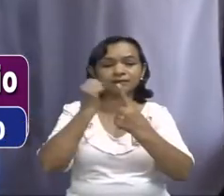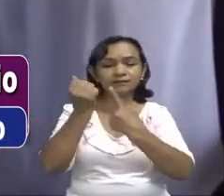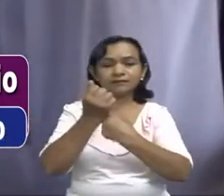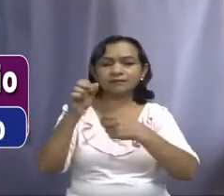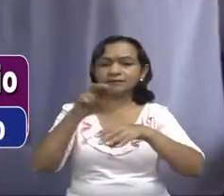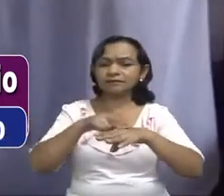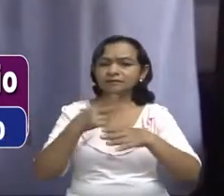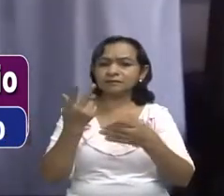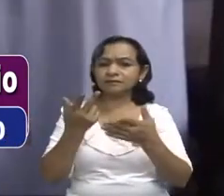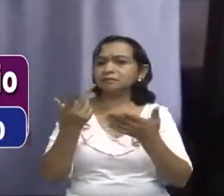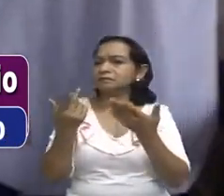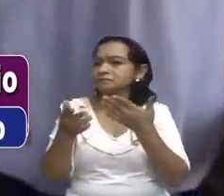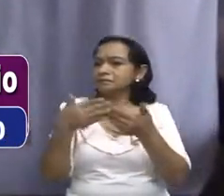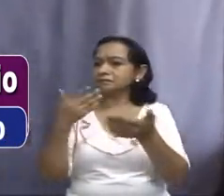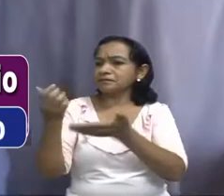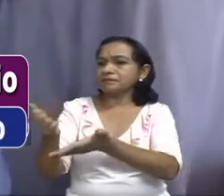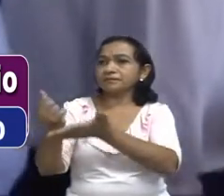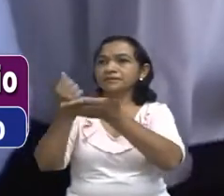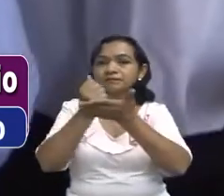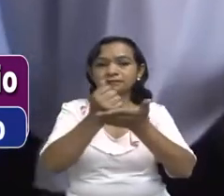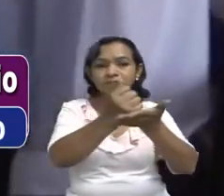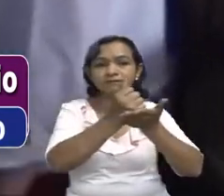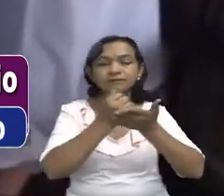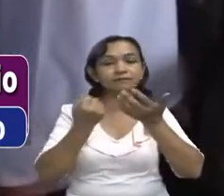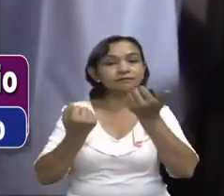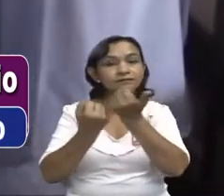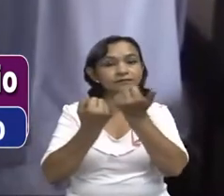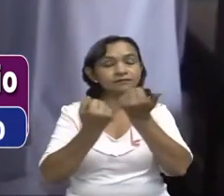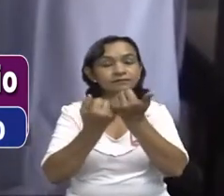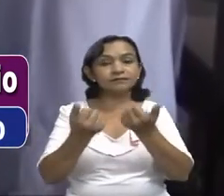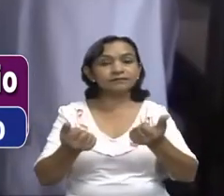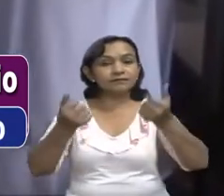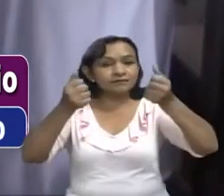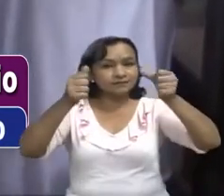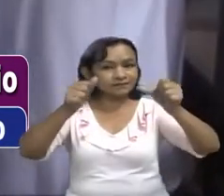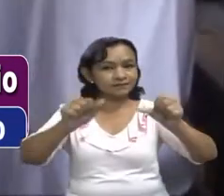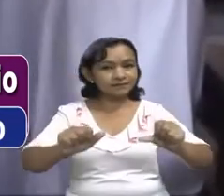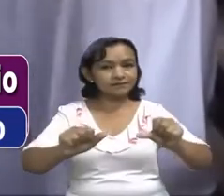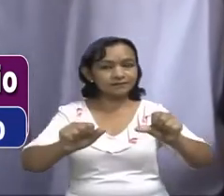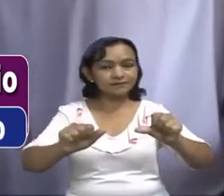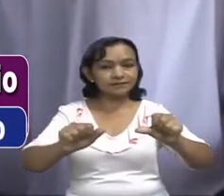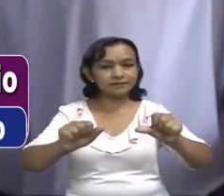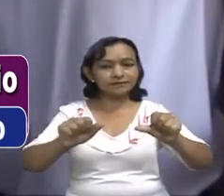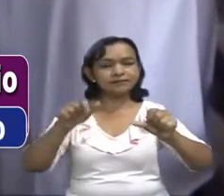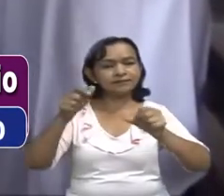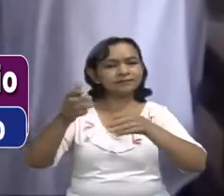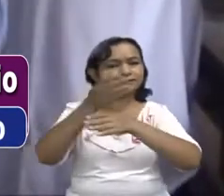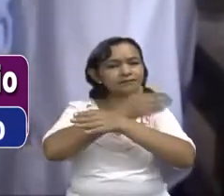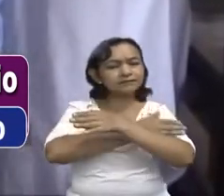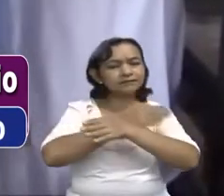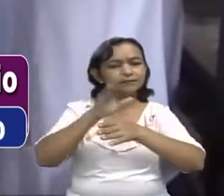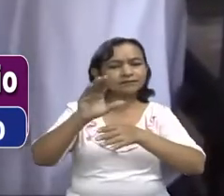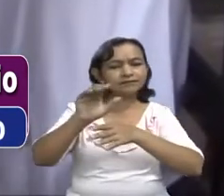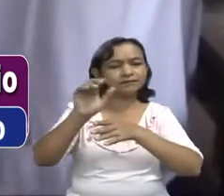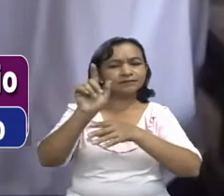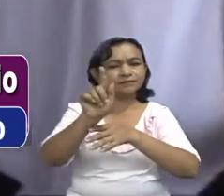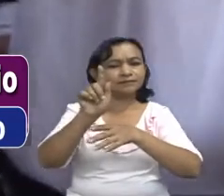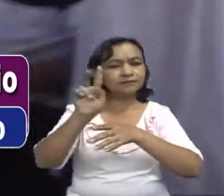también se sumaron al esfuerzo y se logró establecer un acuerdo con la cablera de aquel entonces. Okay.